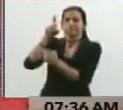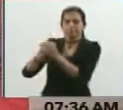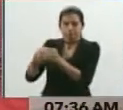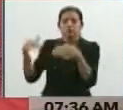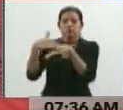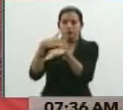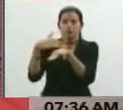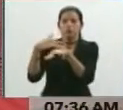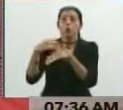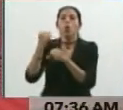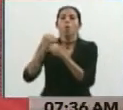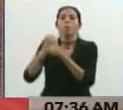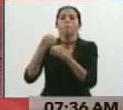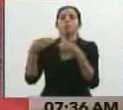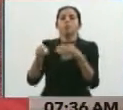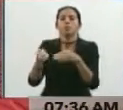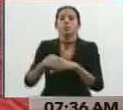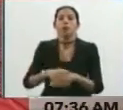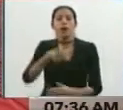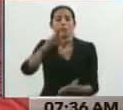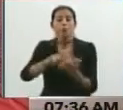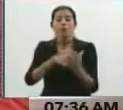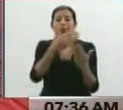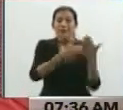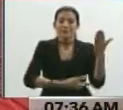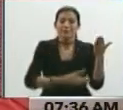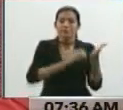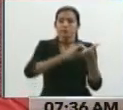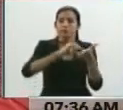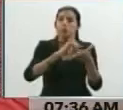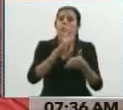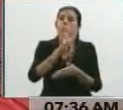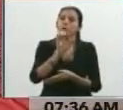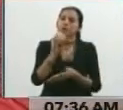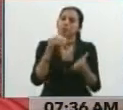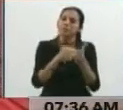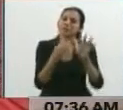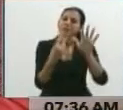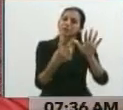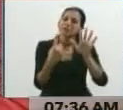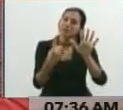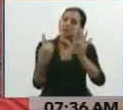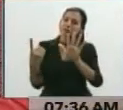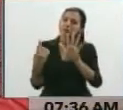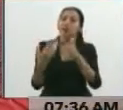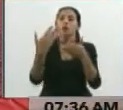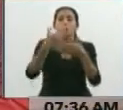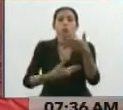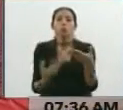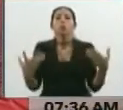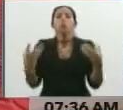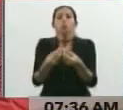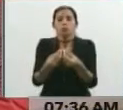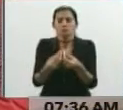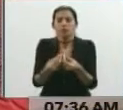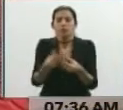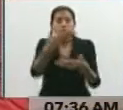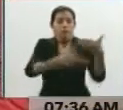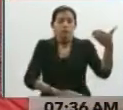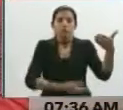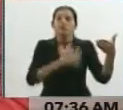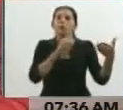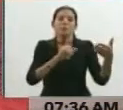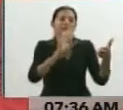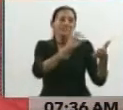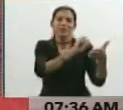aprobaron en la caseta oficial 40 1976 una resolución conjunta la resolución este 00